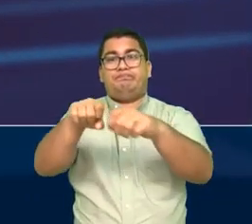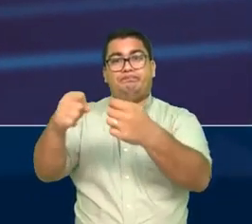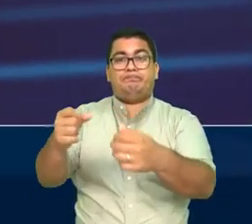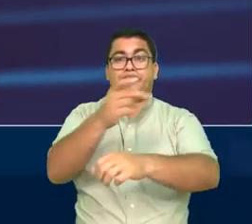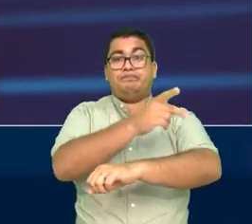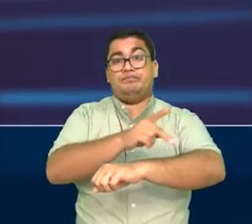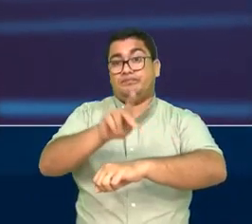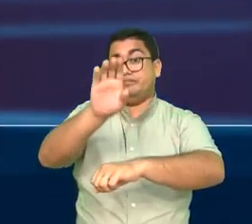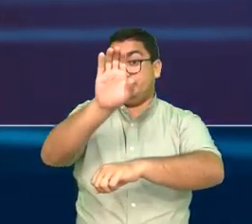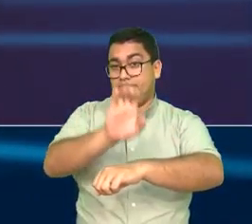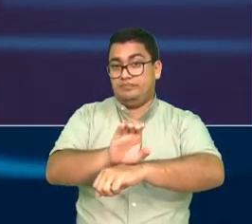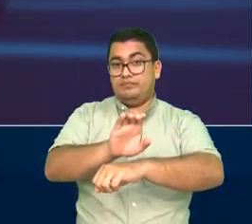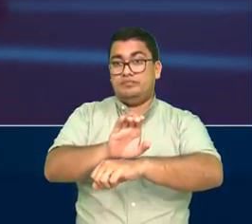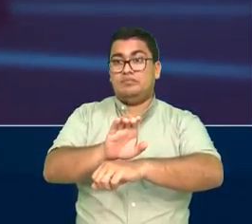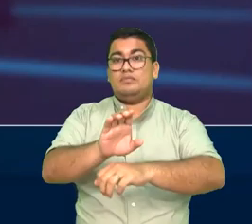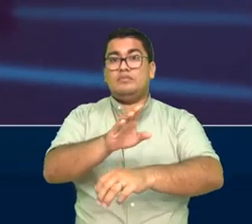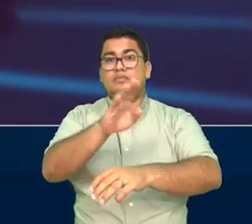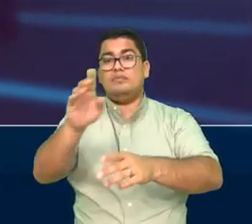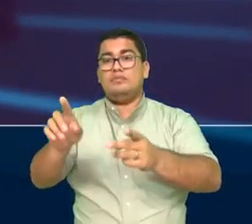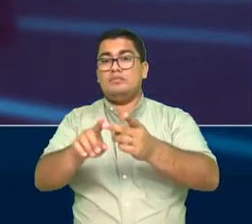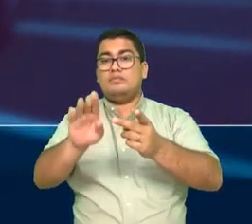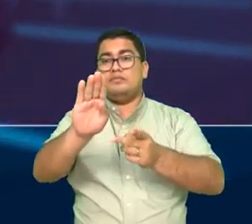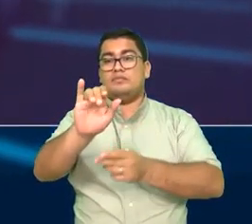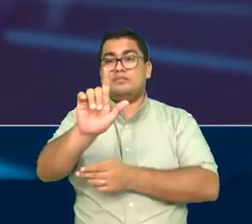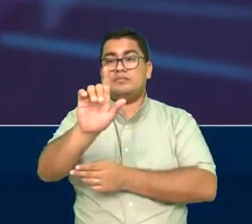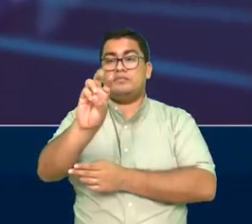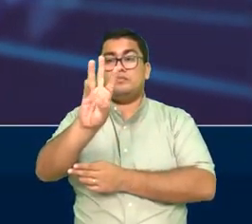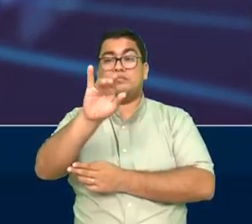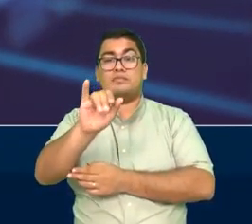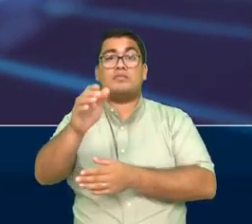Cabezas y Bilwi ante el paso del huracán ETA.